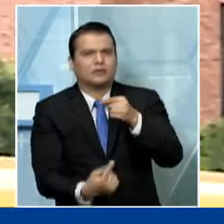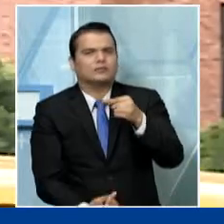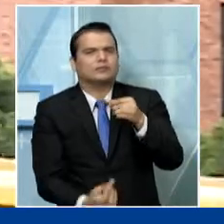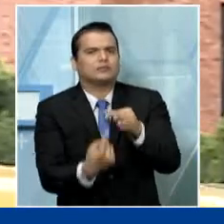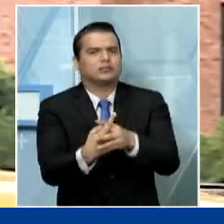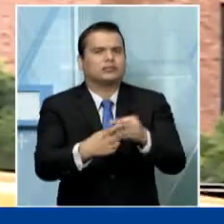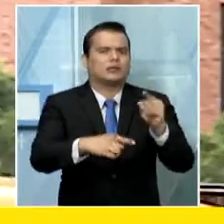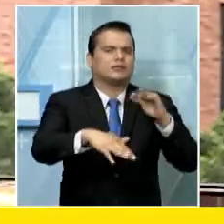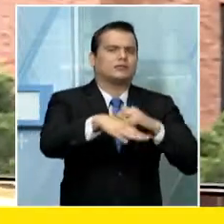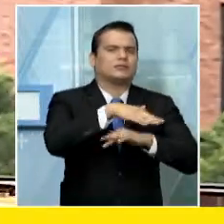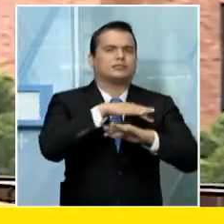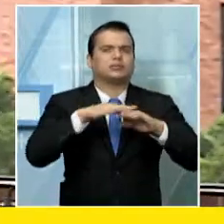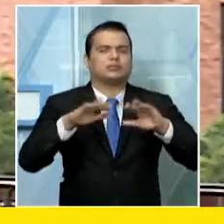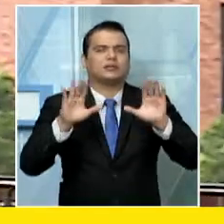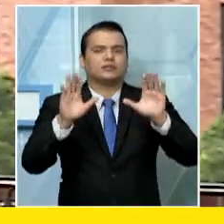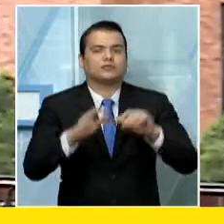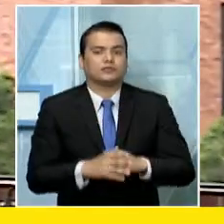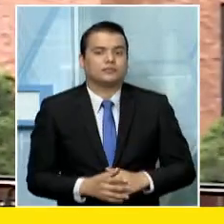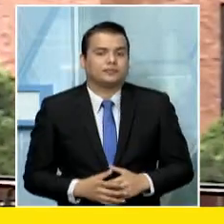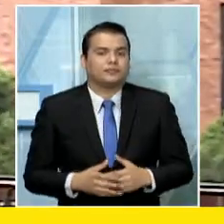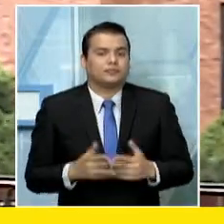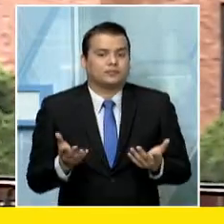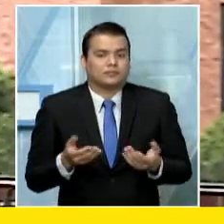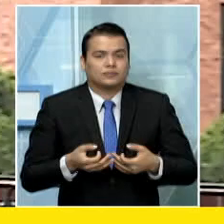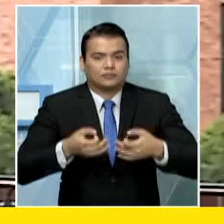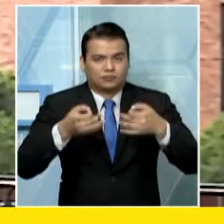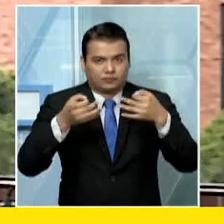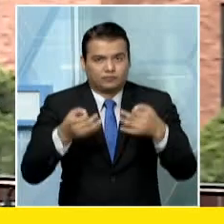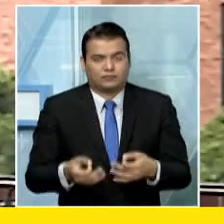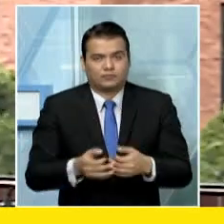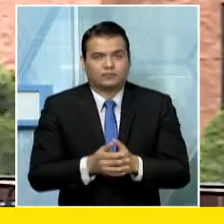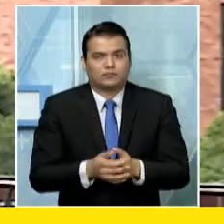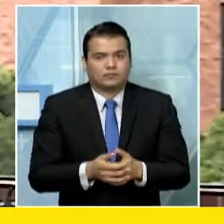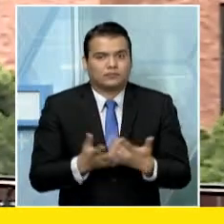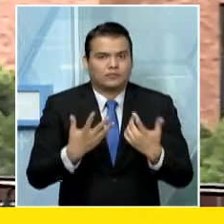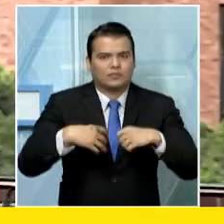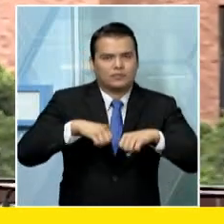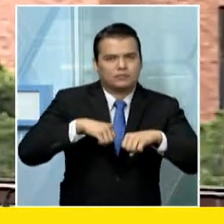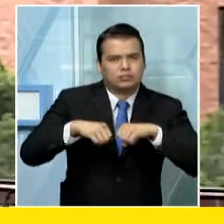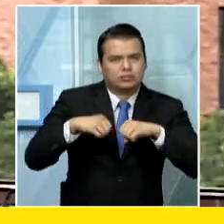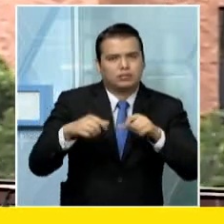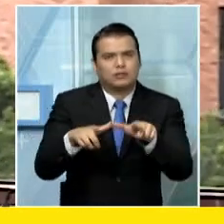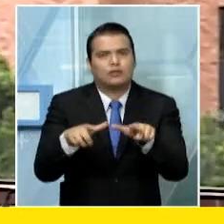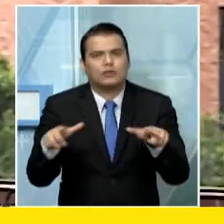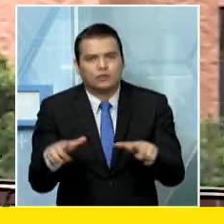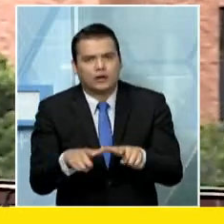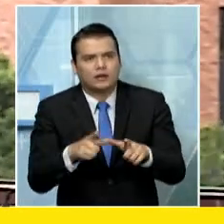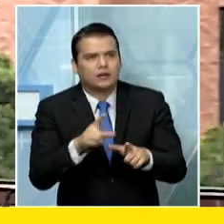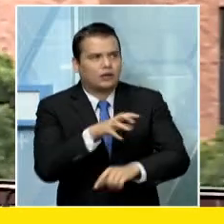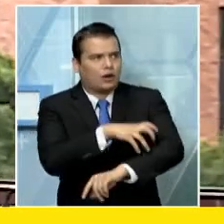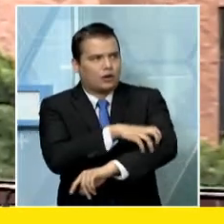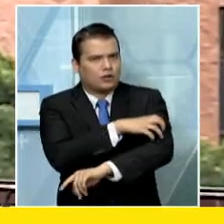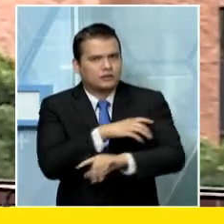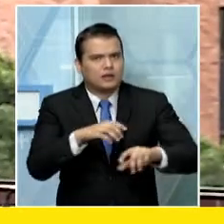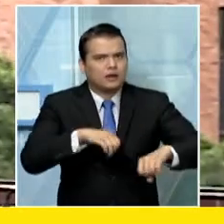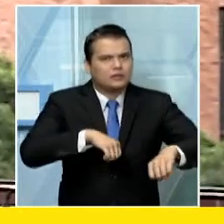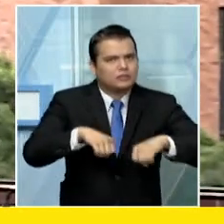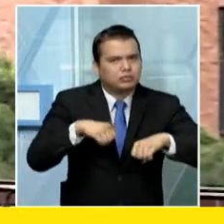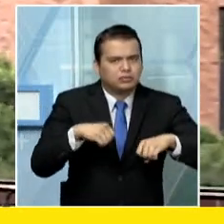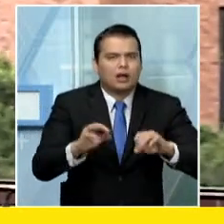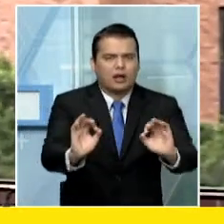desde el punto de vista de características de gestión local y de logística fue el favorecido creo que la propuesta fue